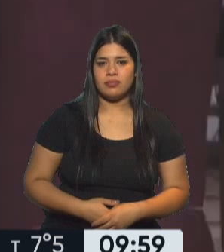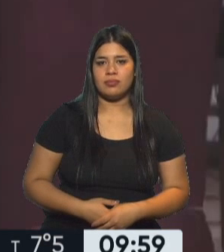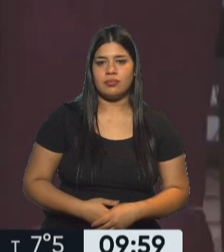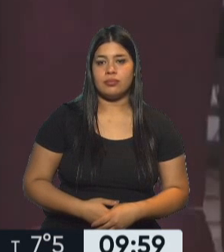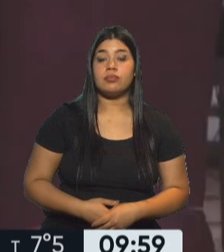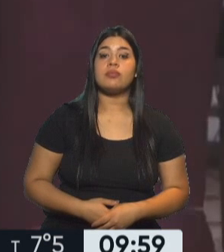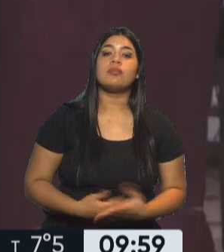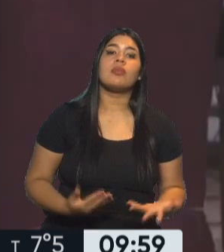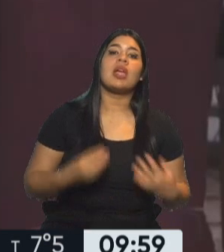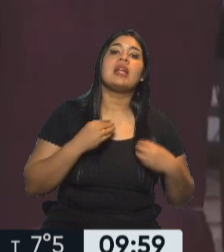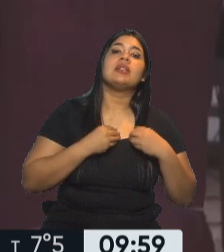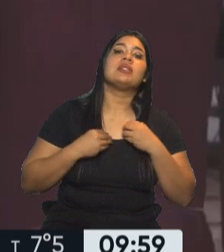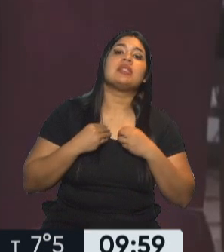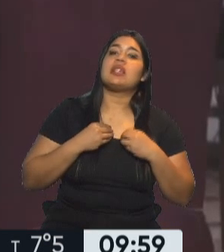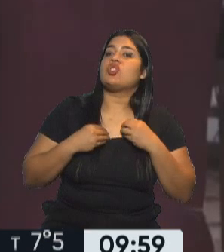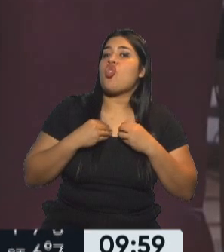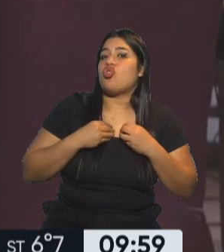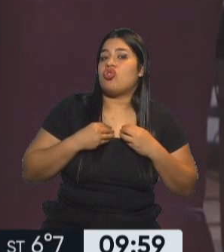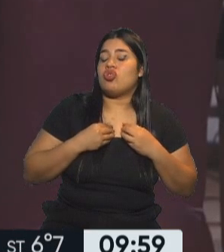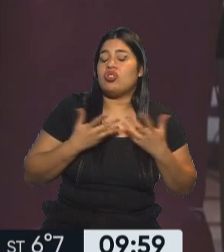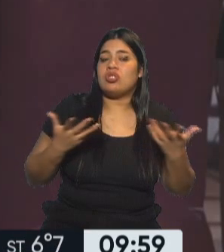¿Qué sensación me quedó?